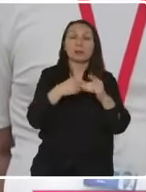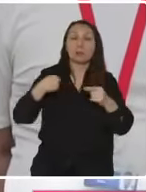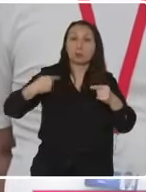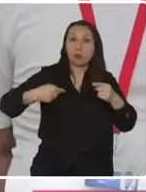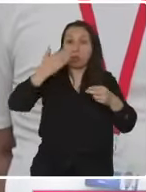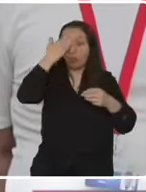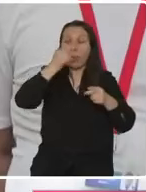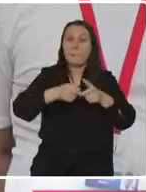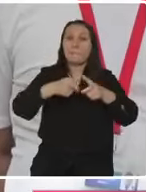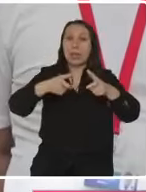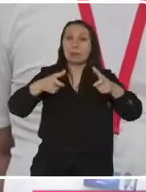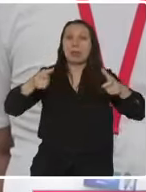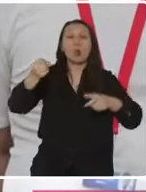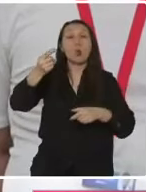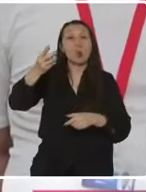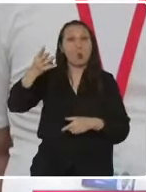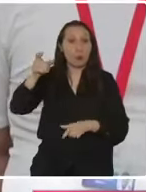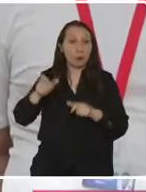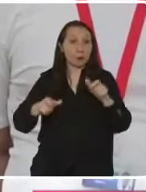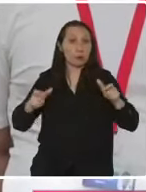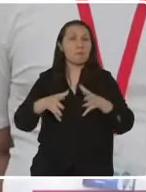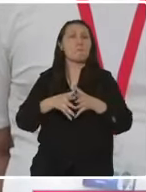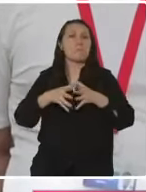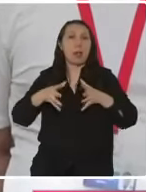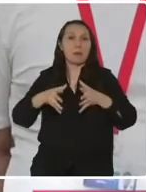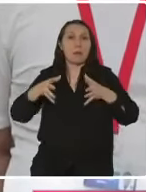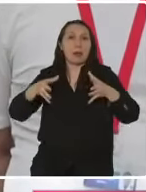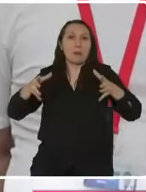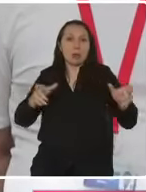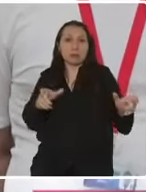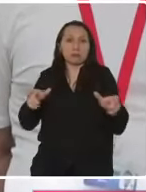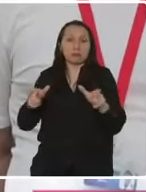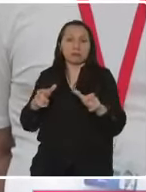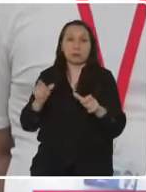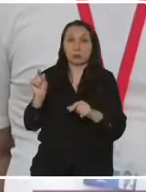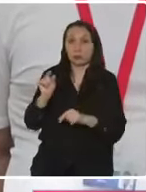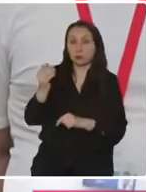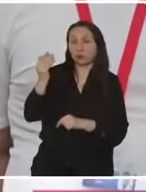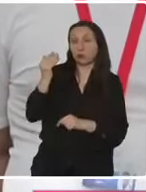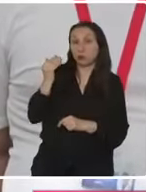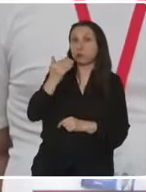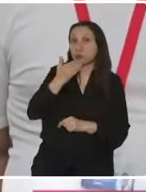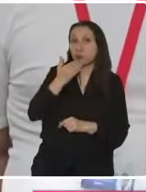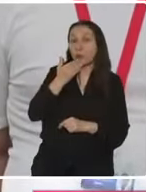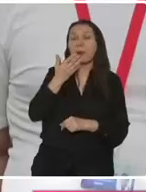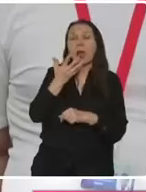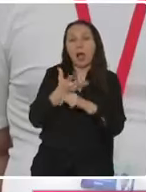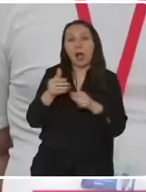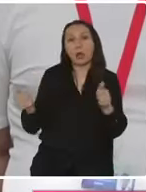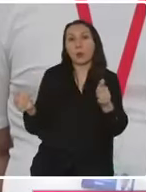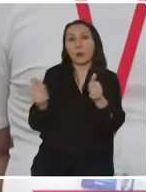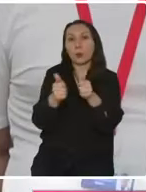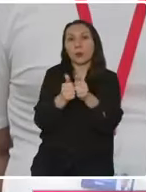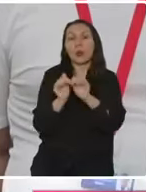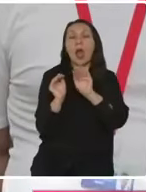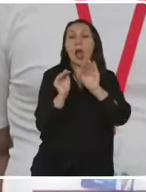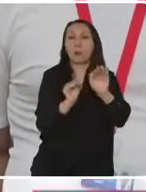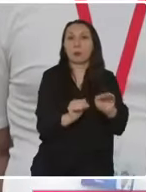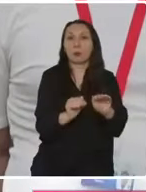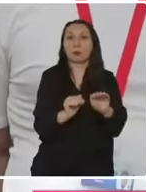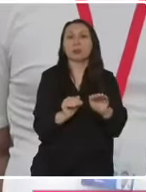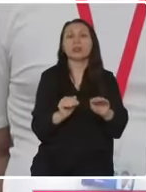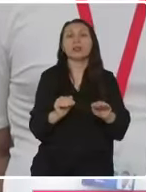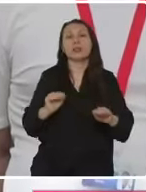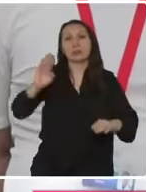de los días, ¿no? Los números han ido aumentando y últimamente están también complementados con refuerzos adicionales